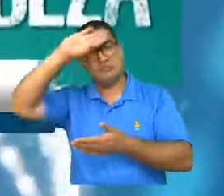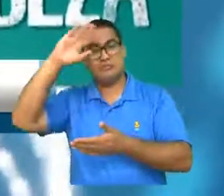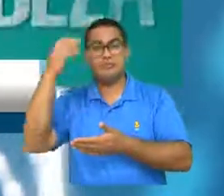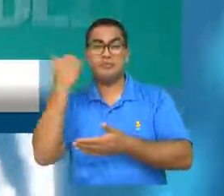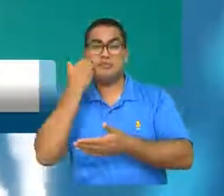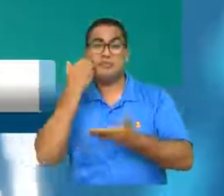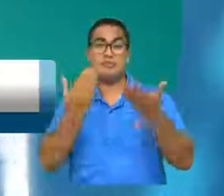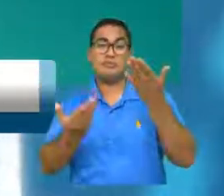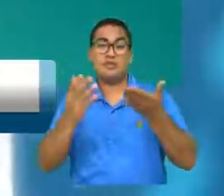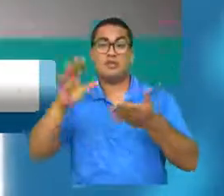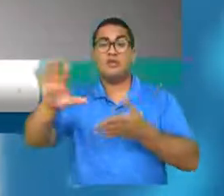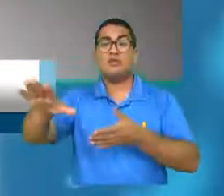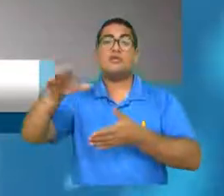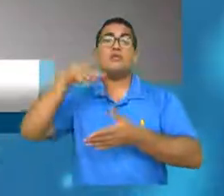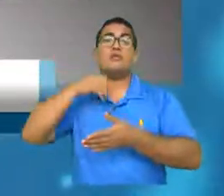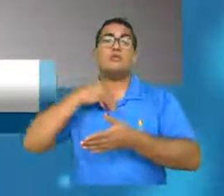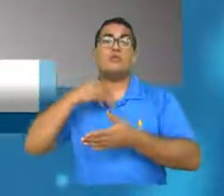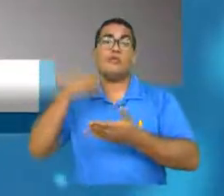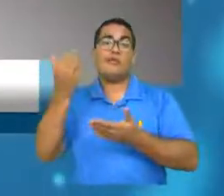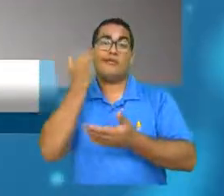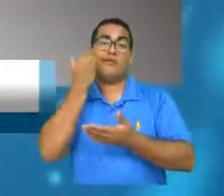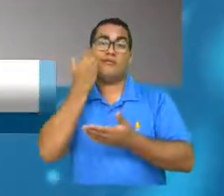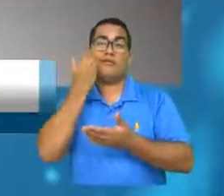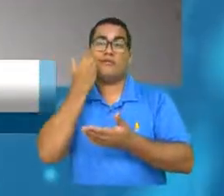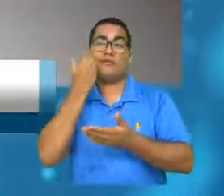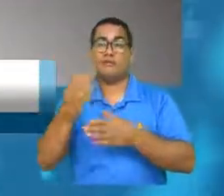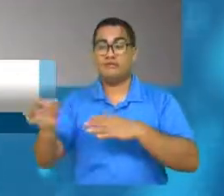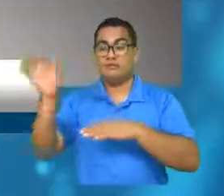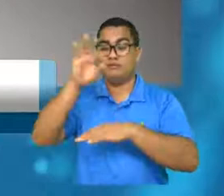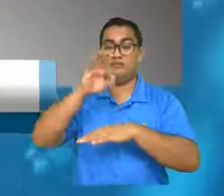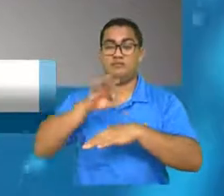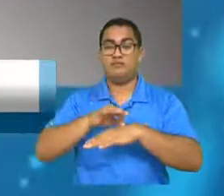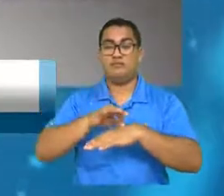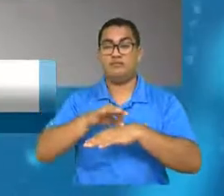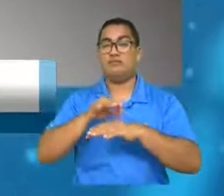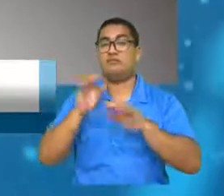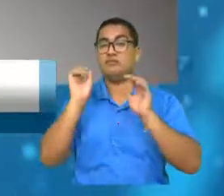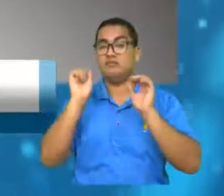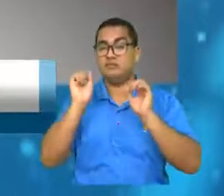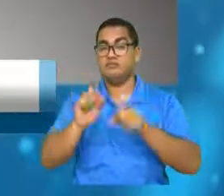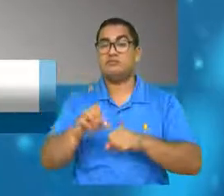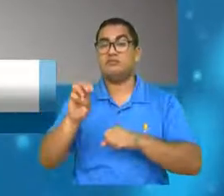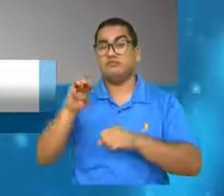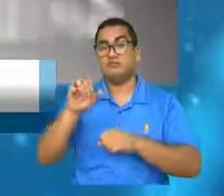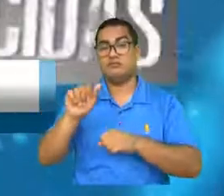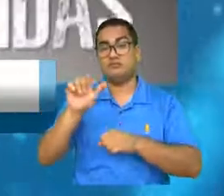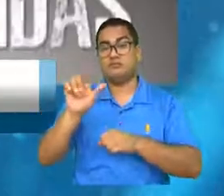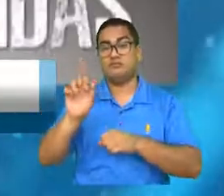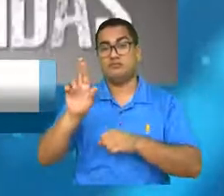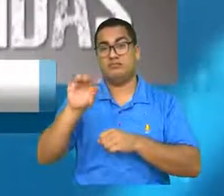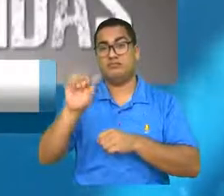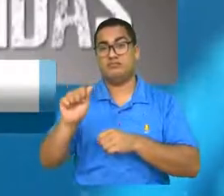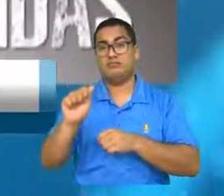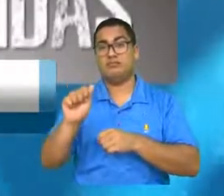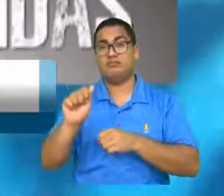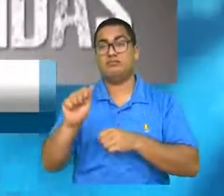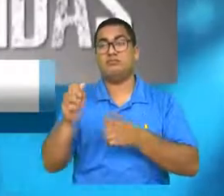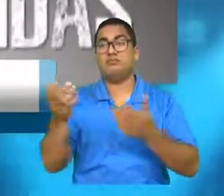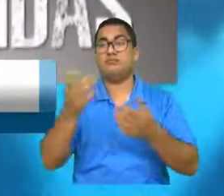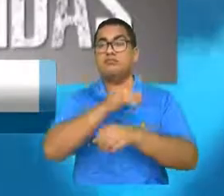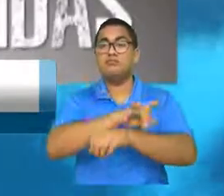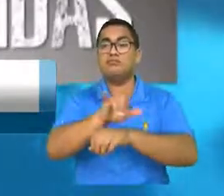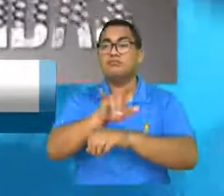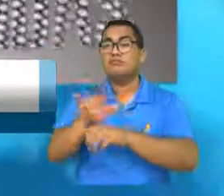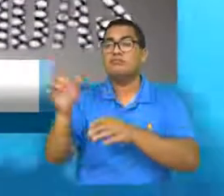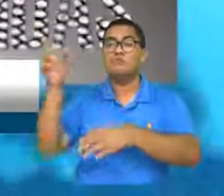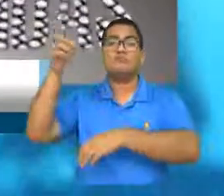haya adquirido la enfermedad a través de la picadura del mosquito y poder identificar y a buscar